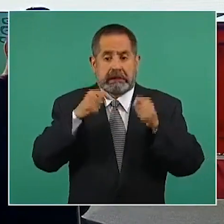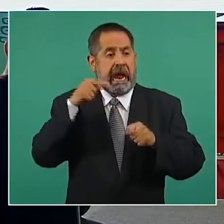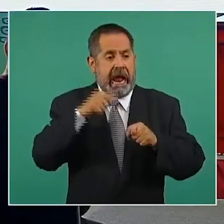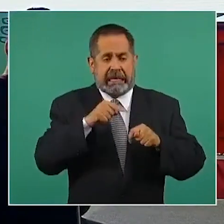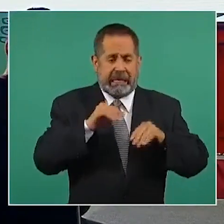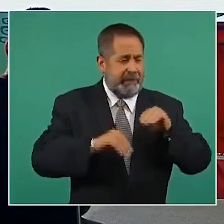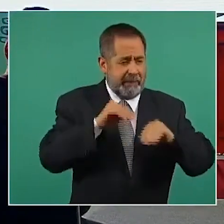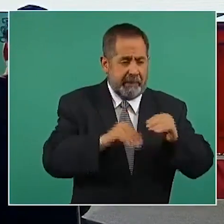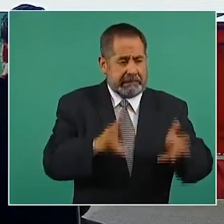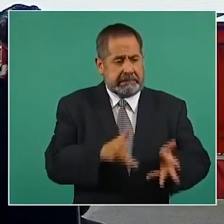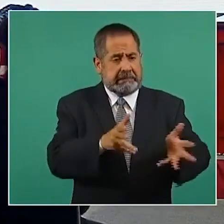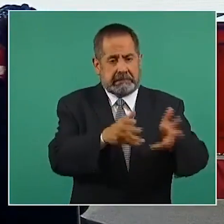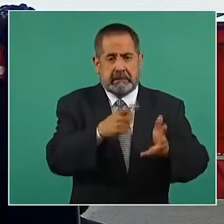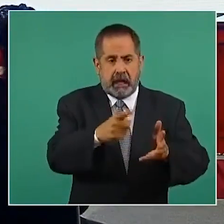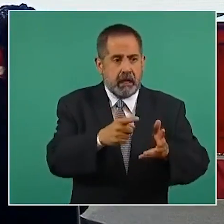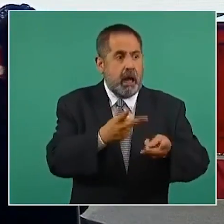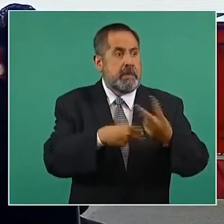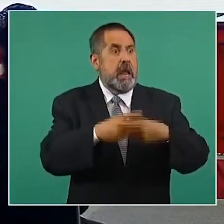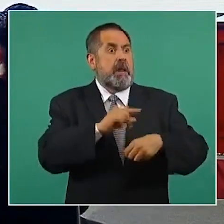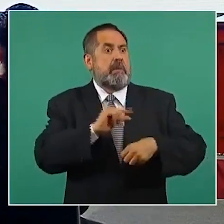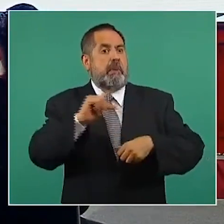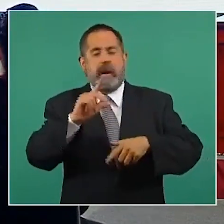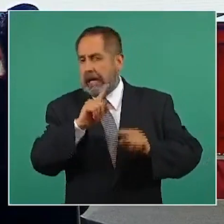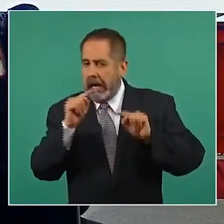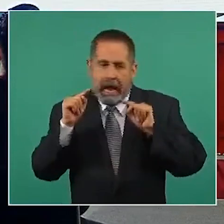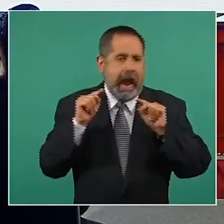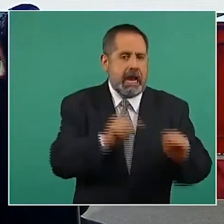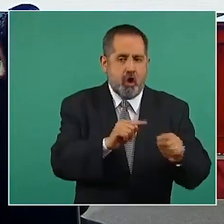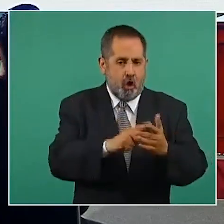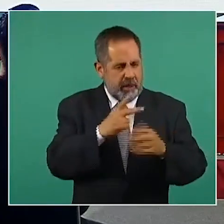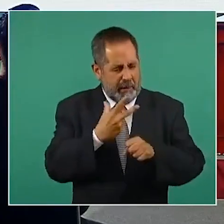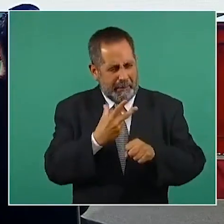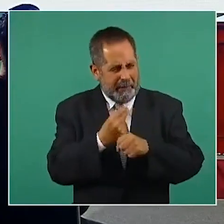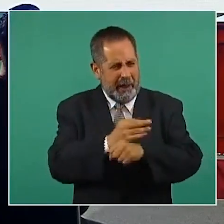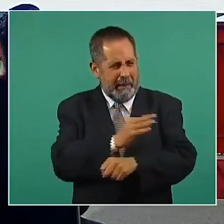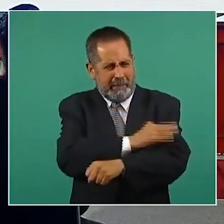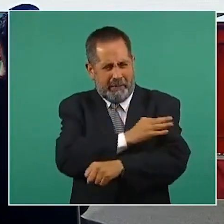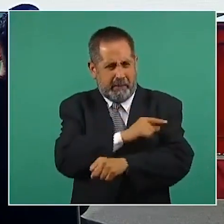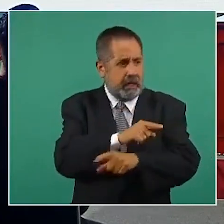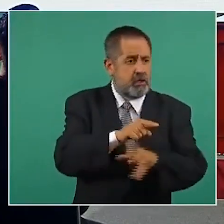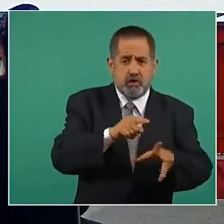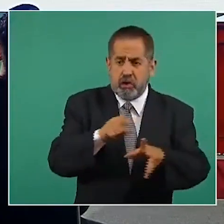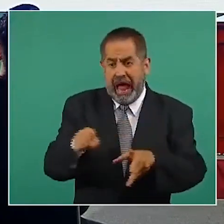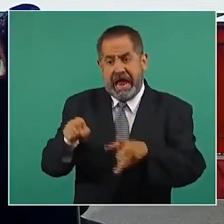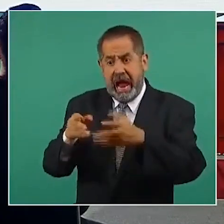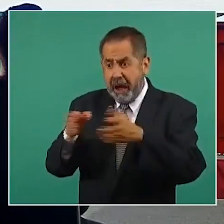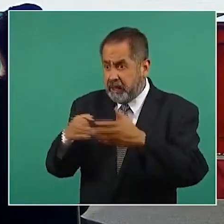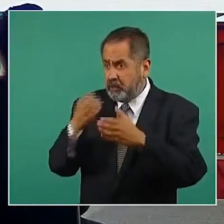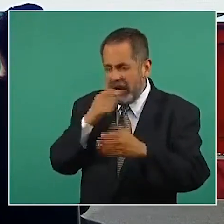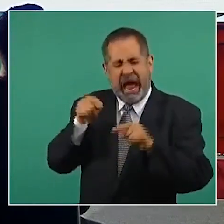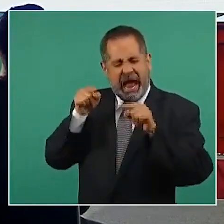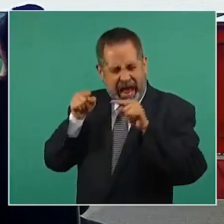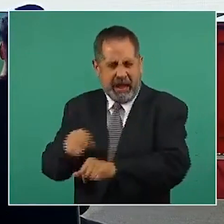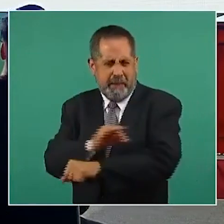en ciertas zonas donde estamos viendo los rebrotes ahora. Es muy importante, en ciertas zonas donde se tiene que hacer aperturas más